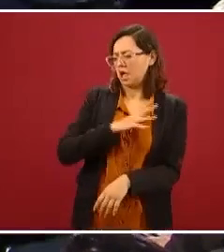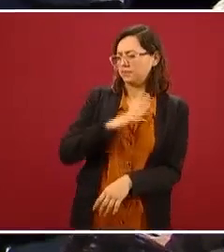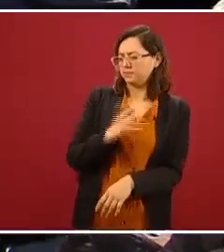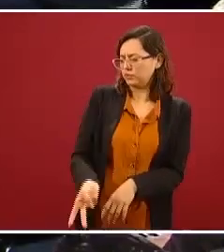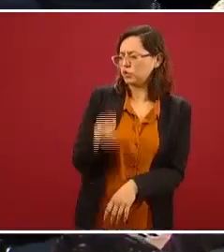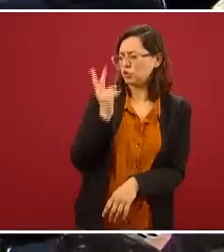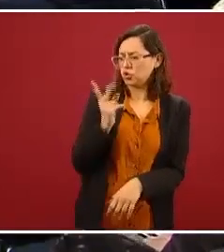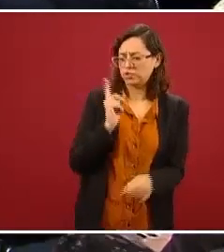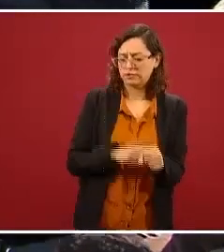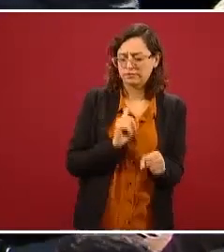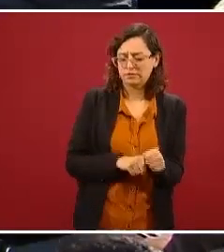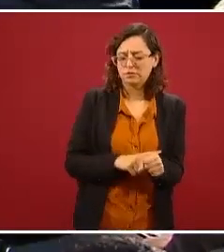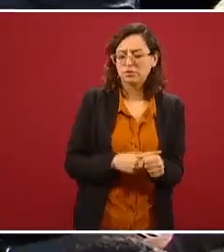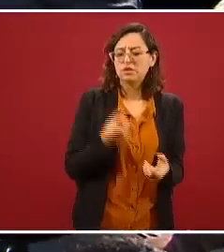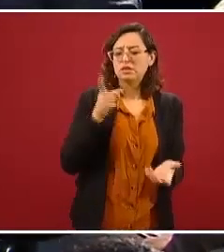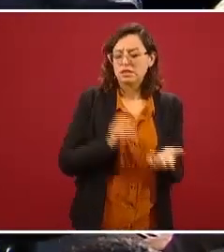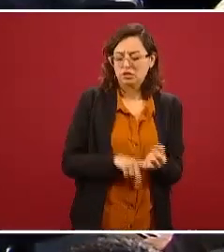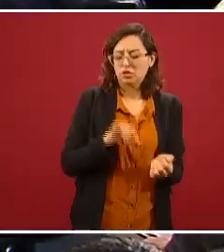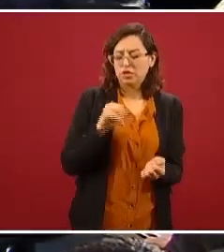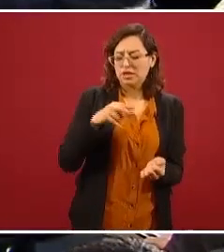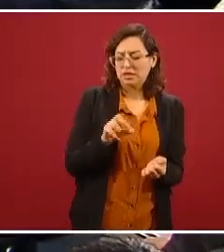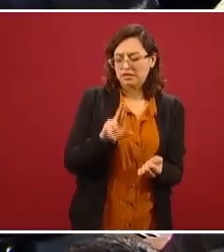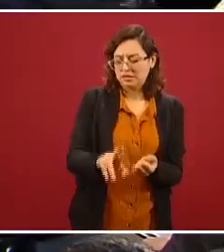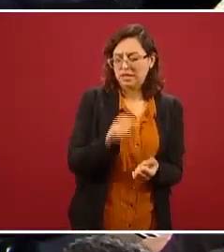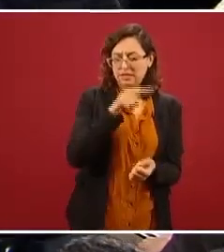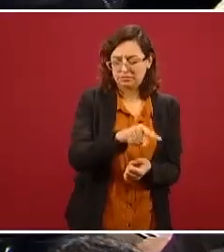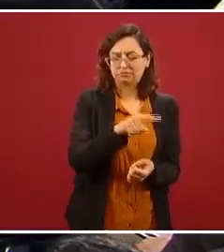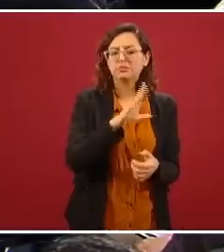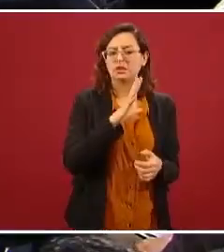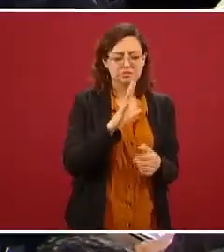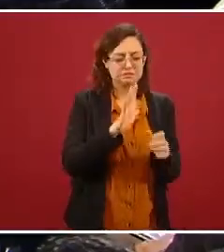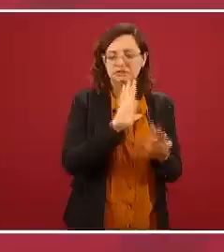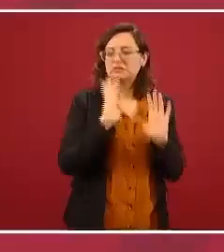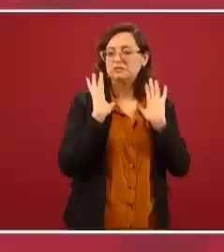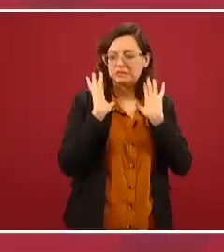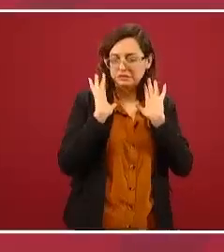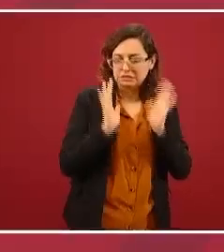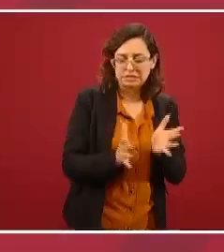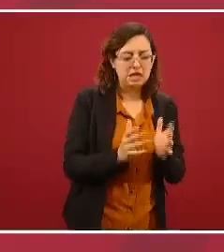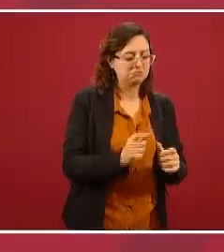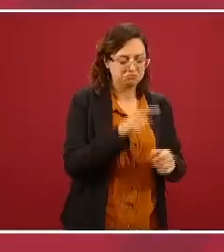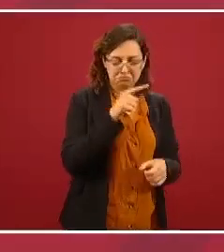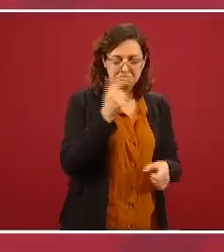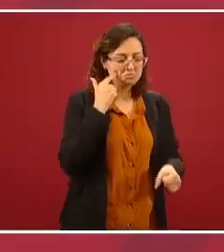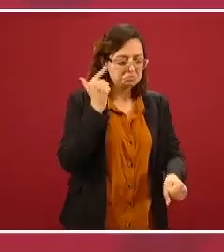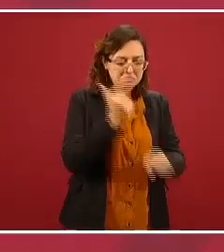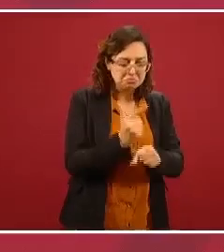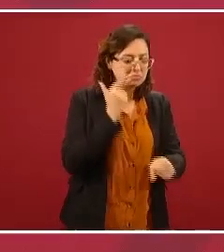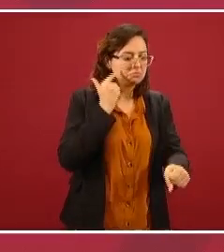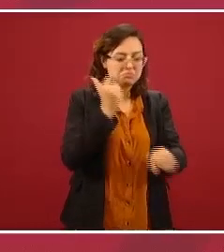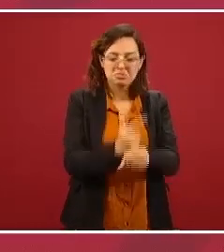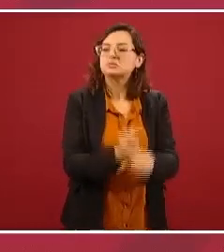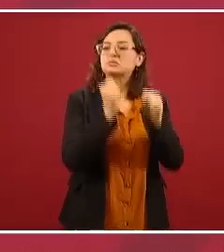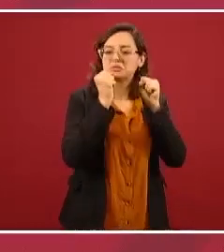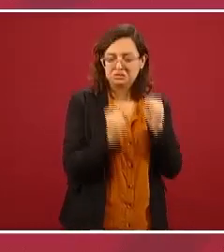el del INER, el que estaba en el INER, tuvimos la doble confirmación, lo explicamos ayer de manera preliminar. Cuando se implanta una